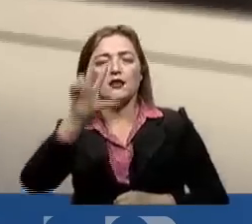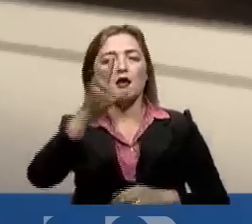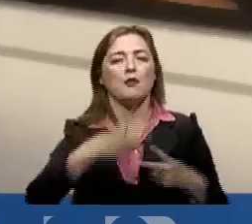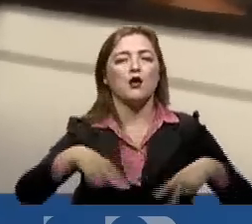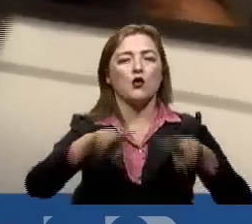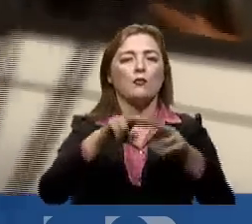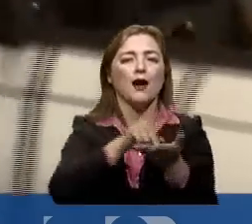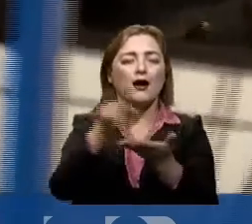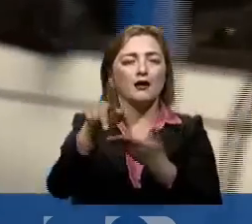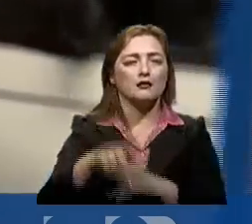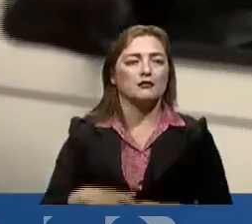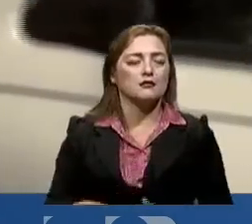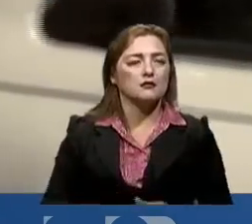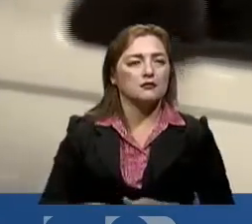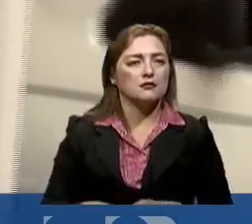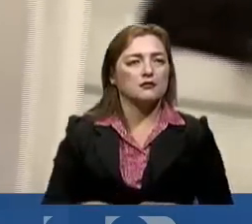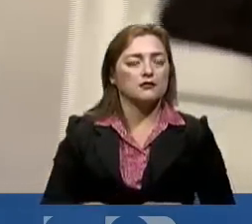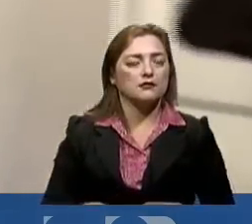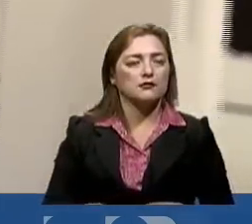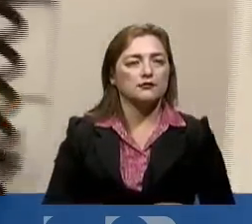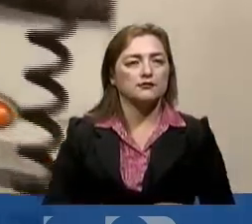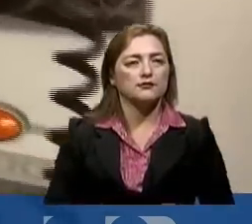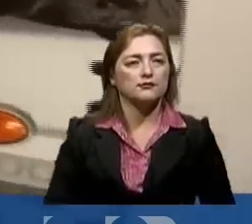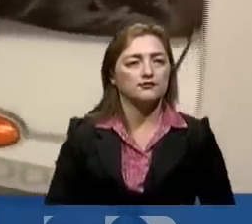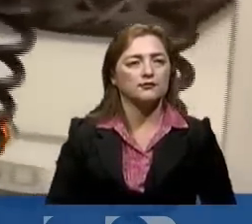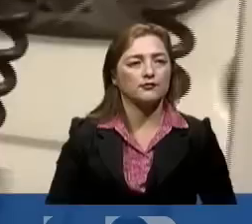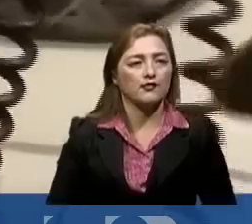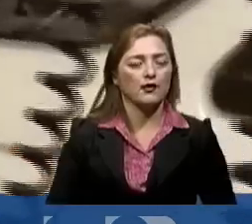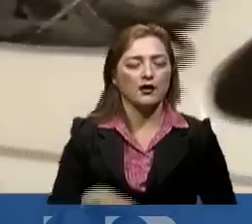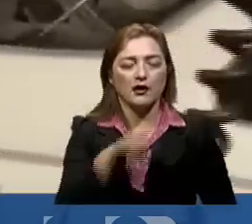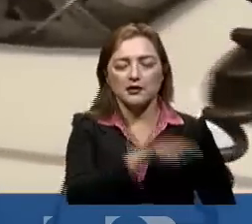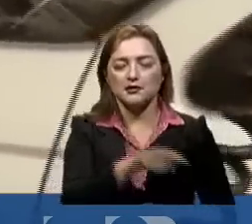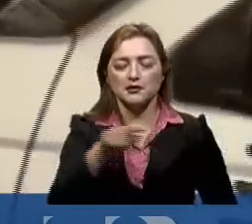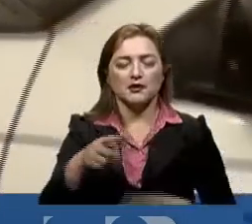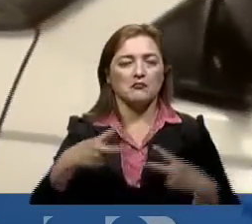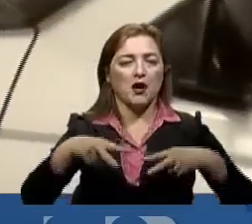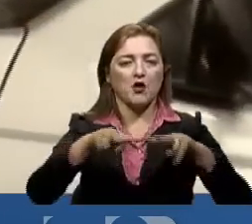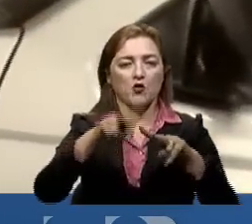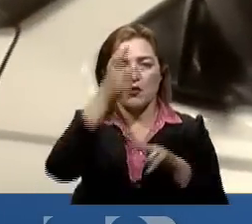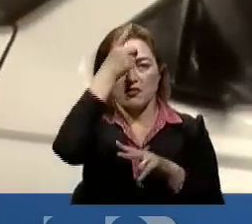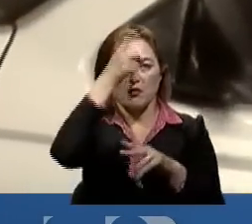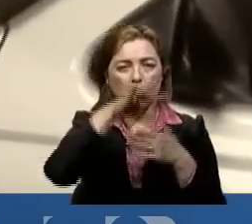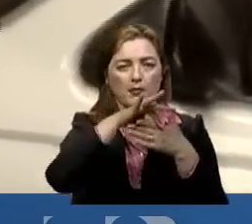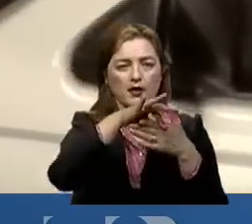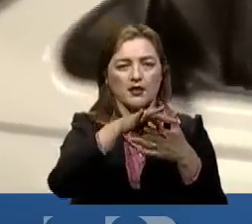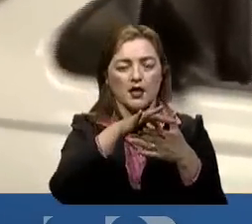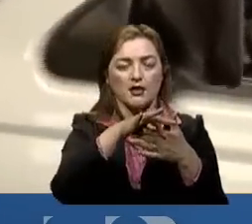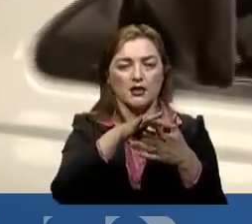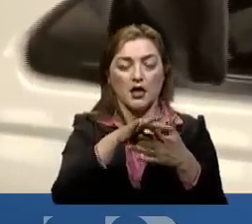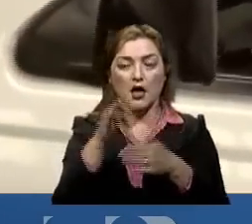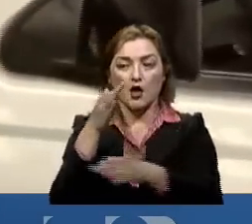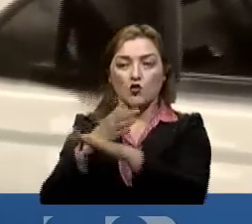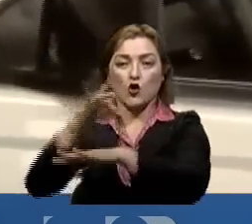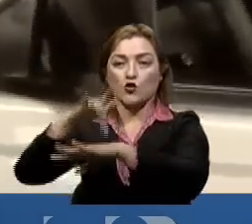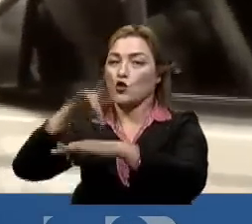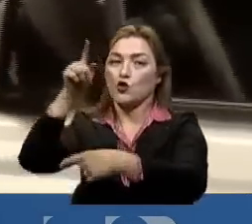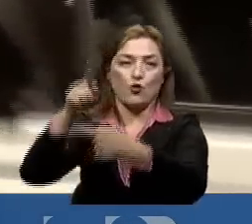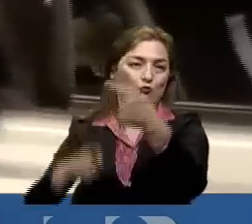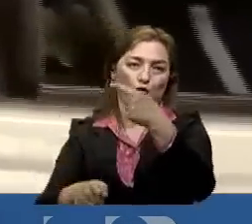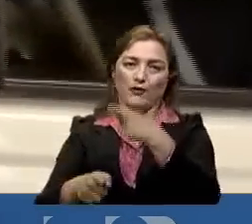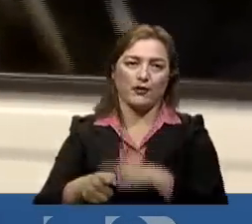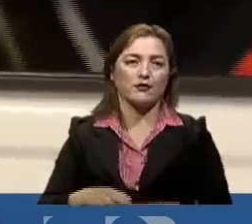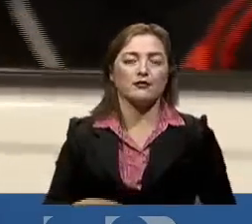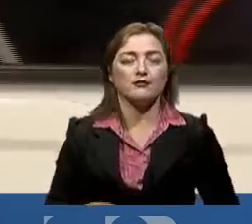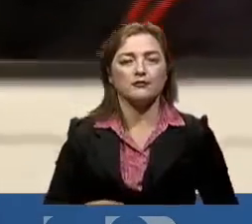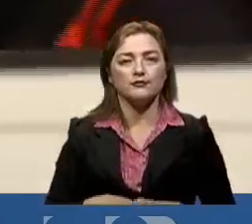Es importante recalcar entonces que las personas que no tengan todos estos valores cancelados no podrán tomar la cita.